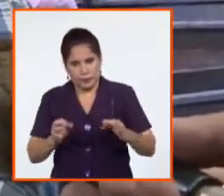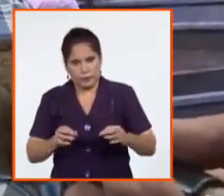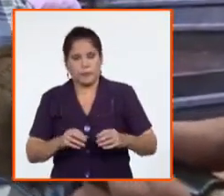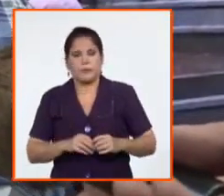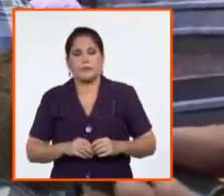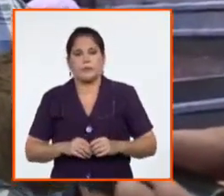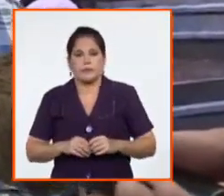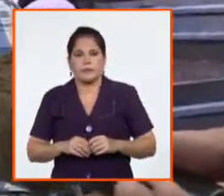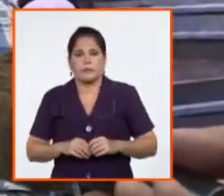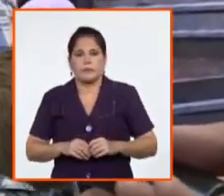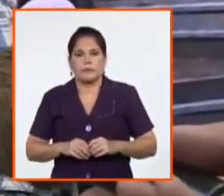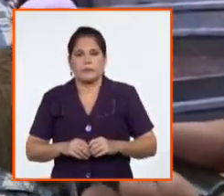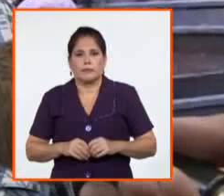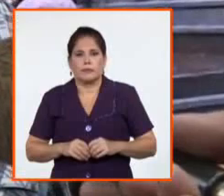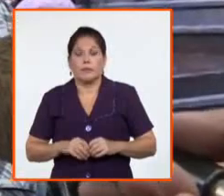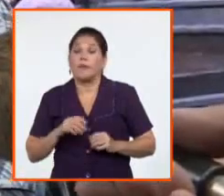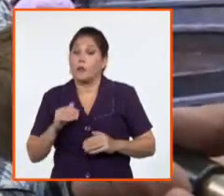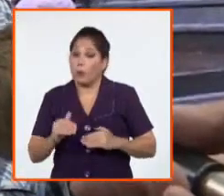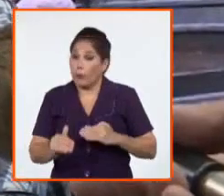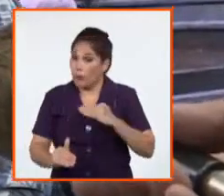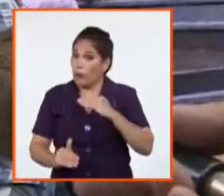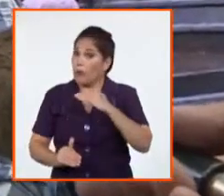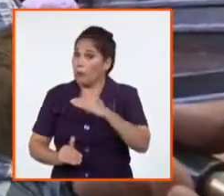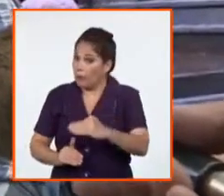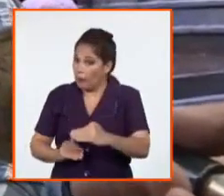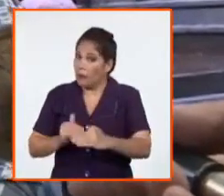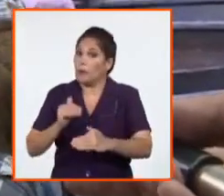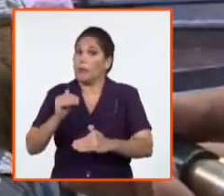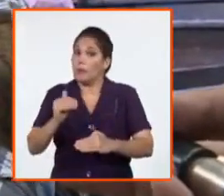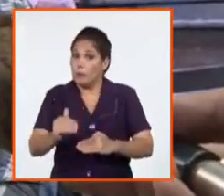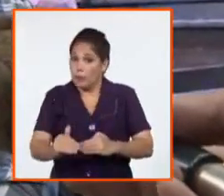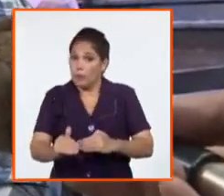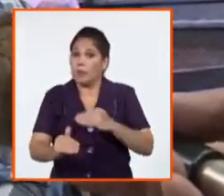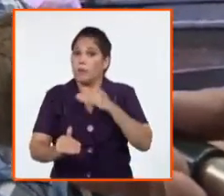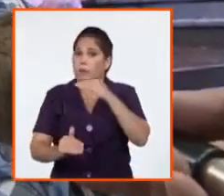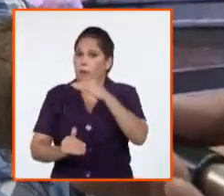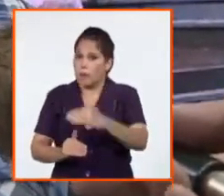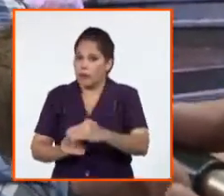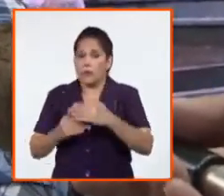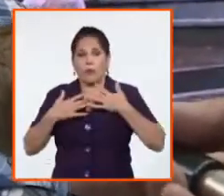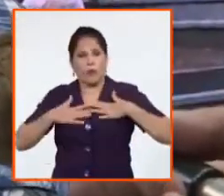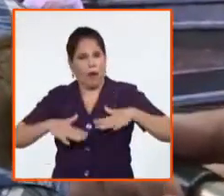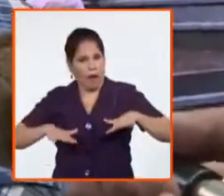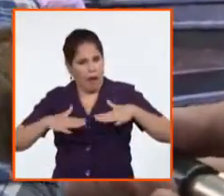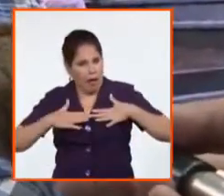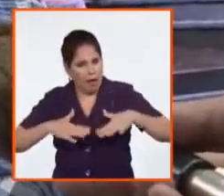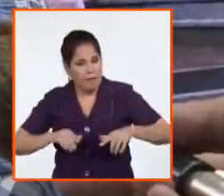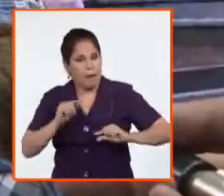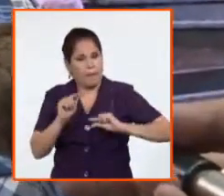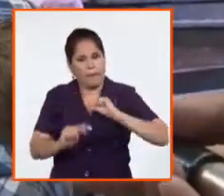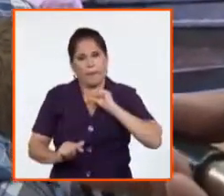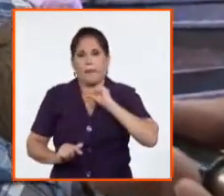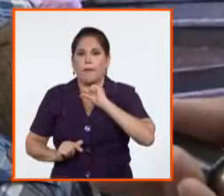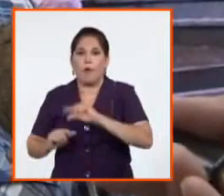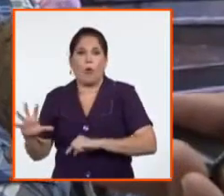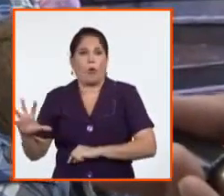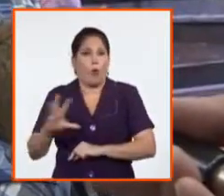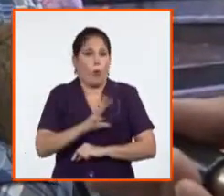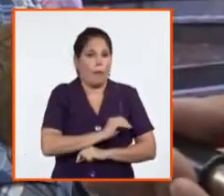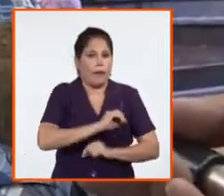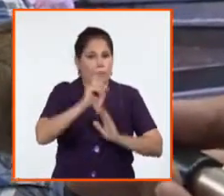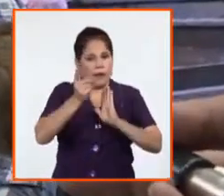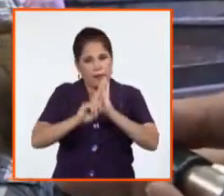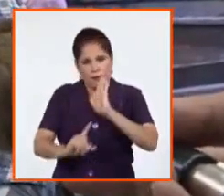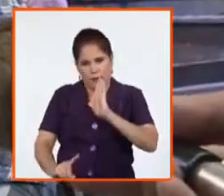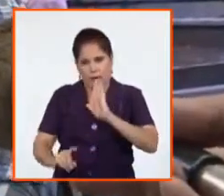íntegramente conectado. Es un proceso que va a llevar un tiempo, eso hay que hacerlo con calma, de manera tal que podamos llegar a tener nuevamente el